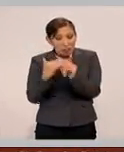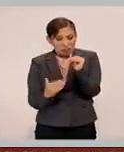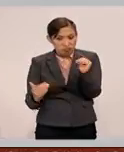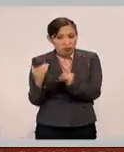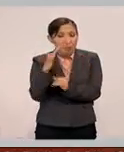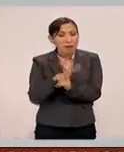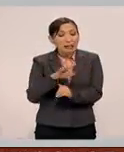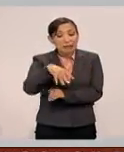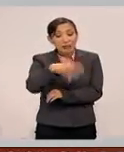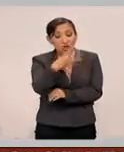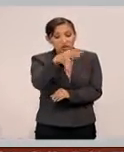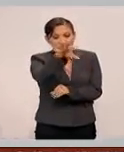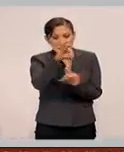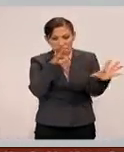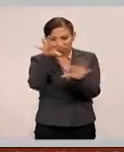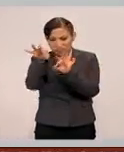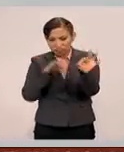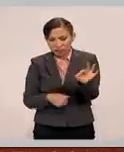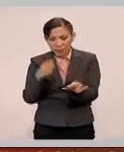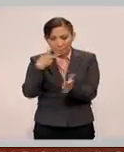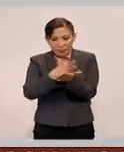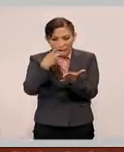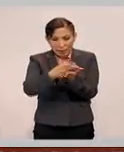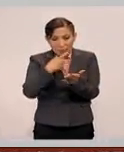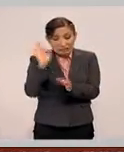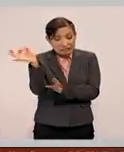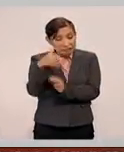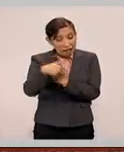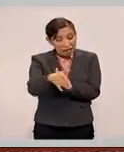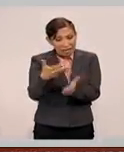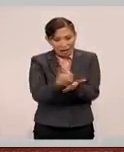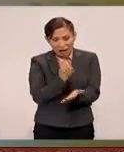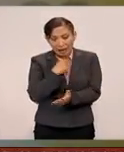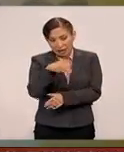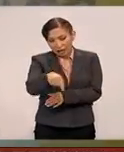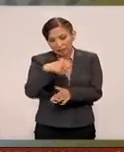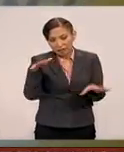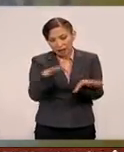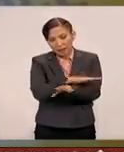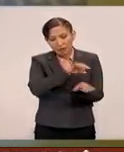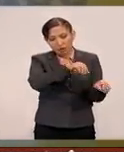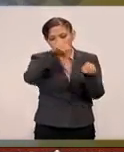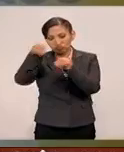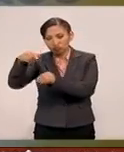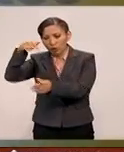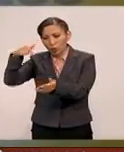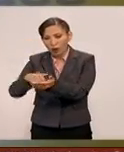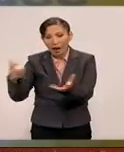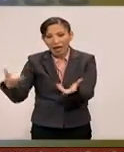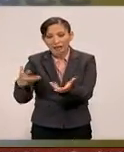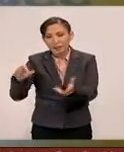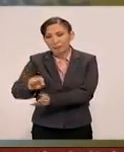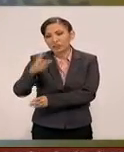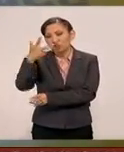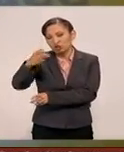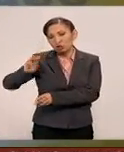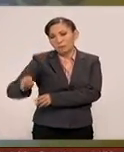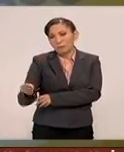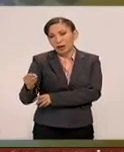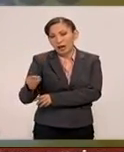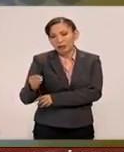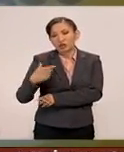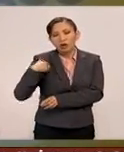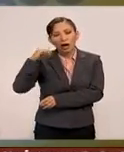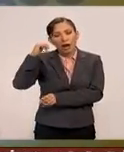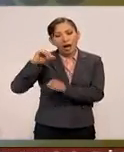con 14 nominaciones cada una este año. Por cierto, la ceremonia cambia de sede para realizarse el 28 de mayo en